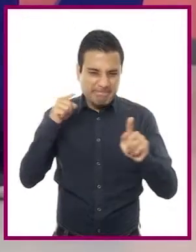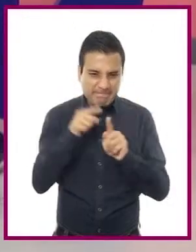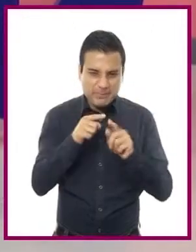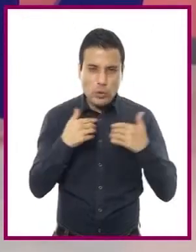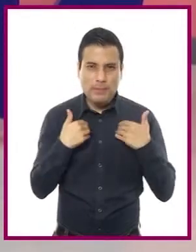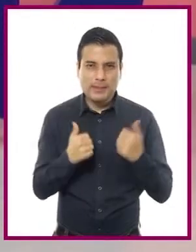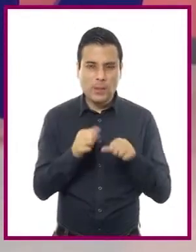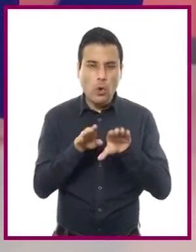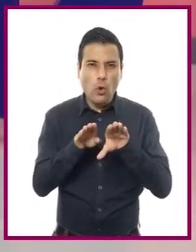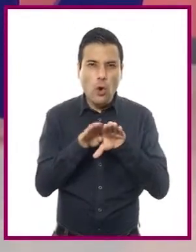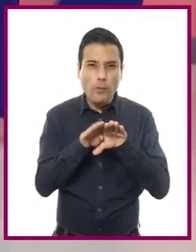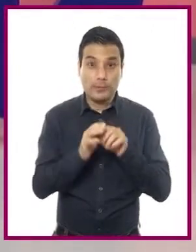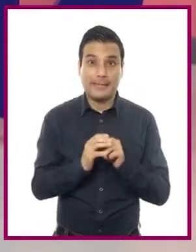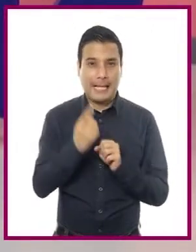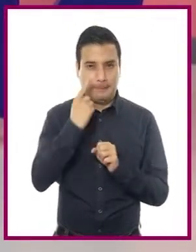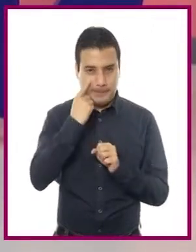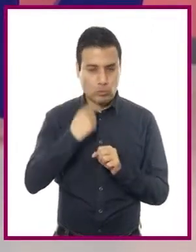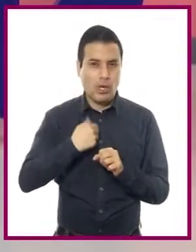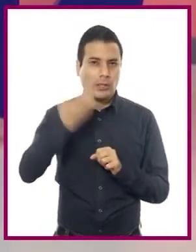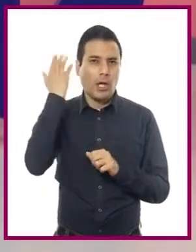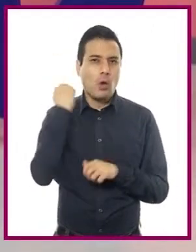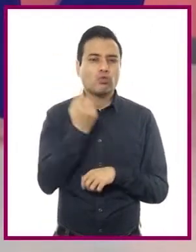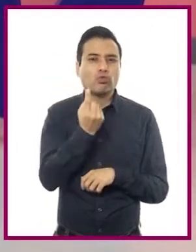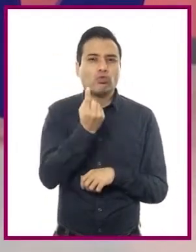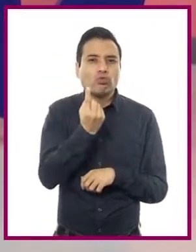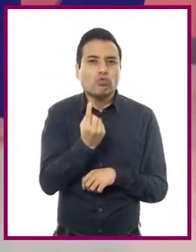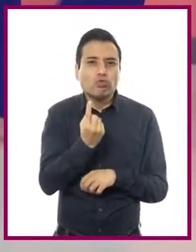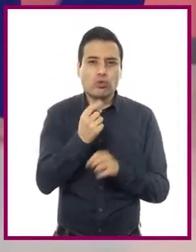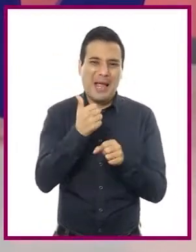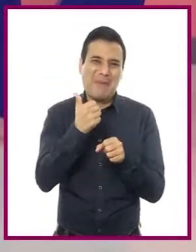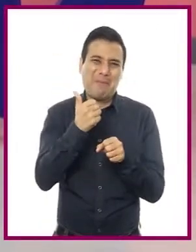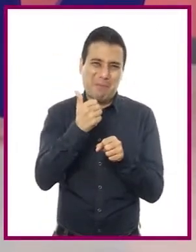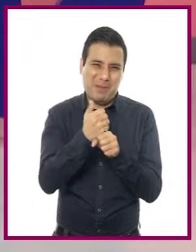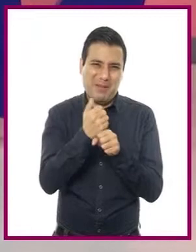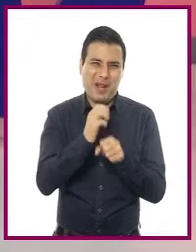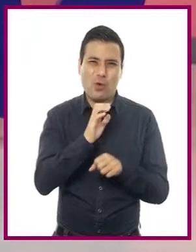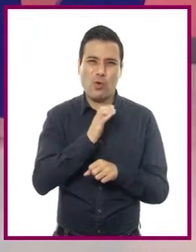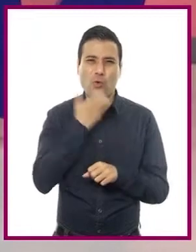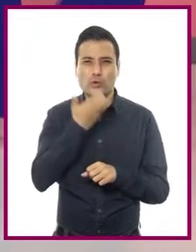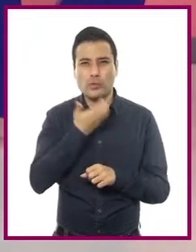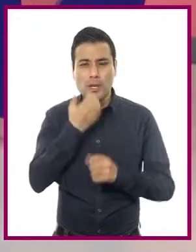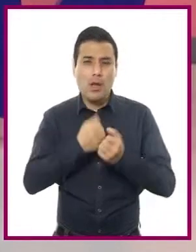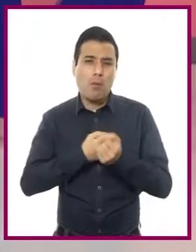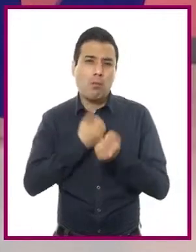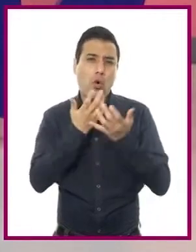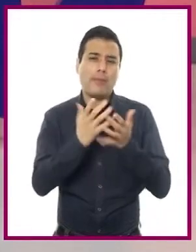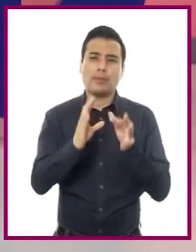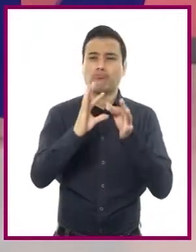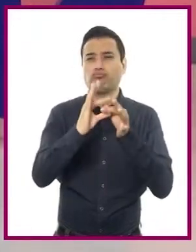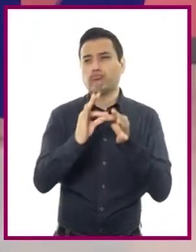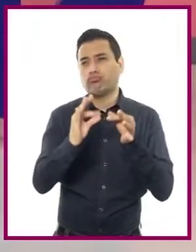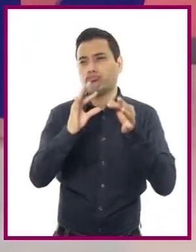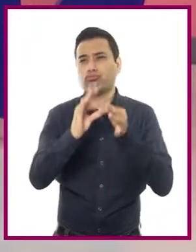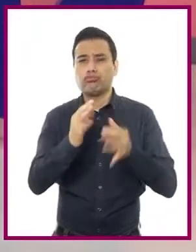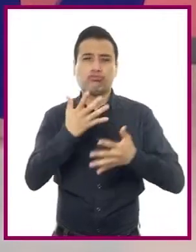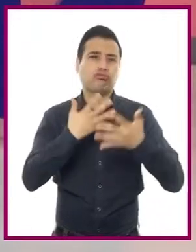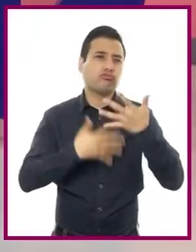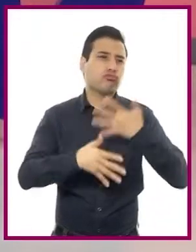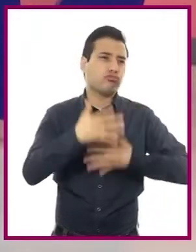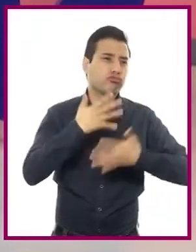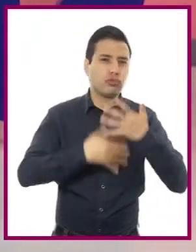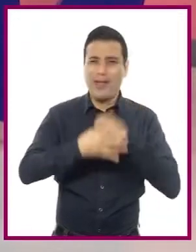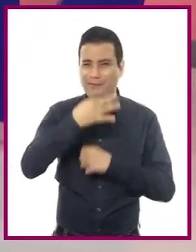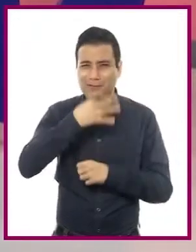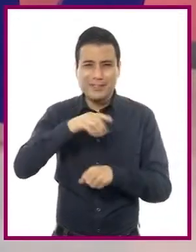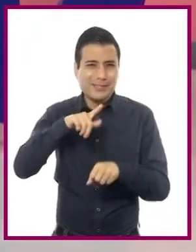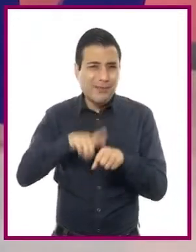Justo estaba recordando cuando era niño y en la primaria nos ponían a recitar poemas de varios temas en los festivales, desde el